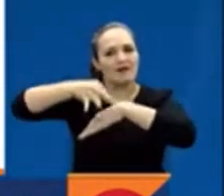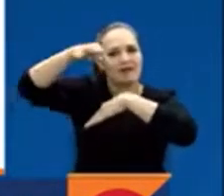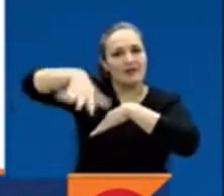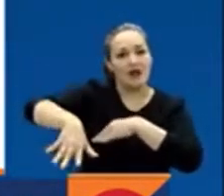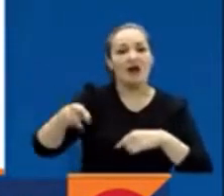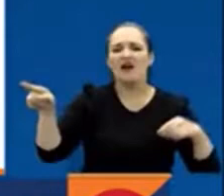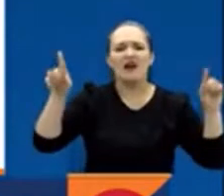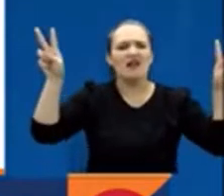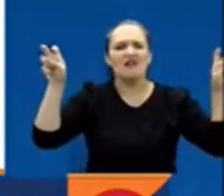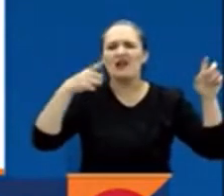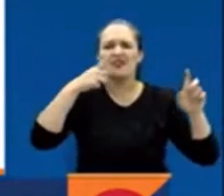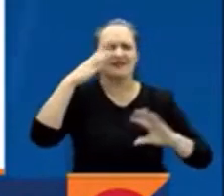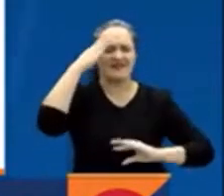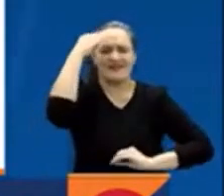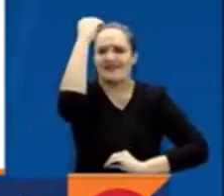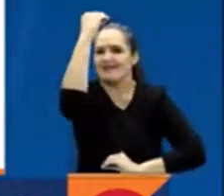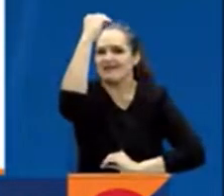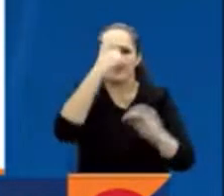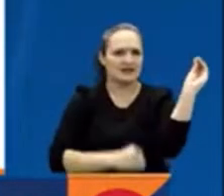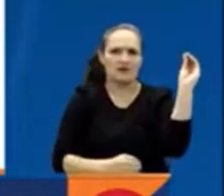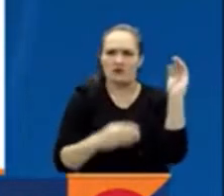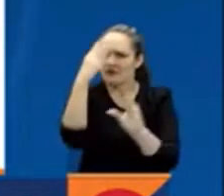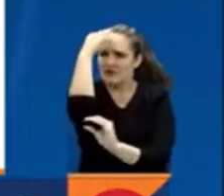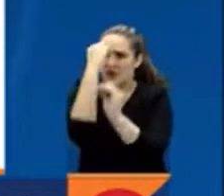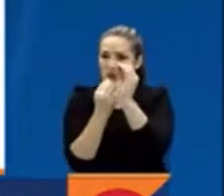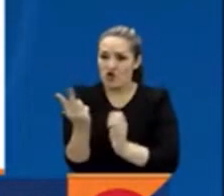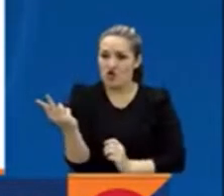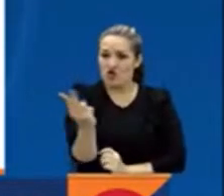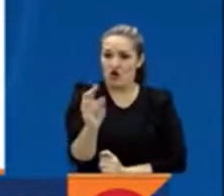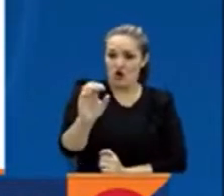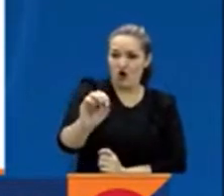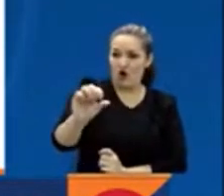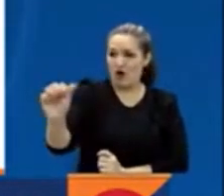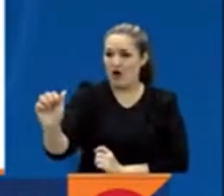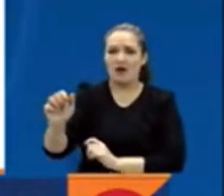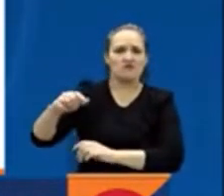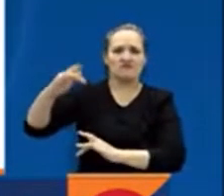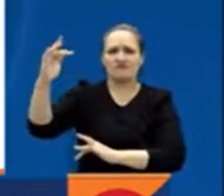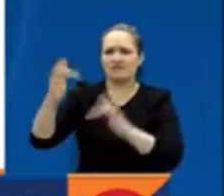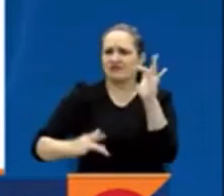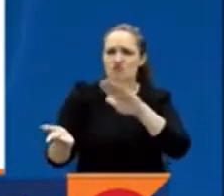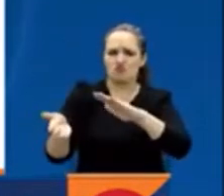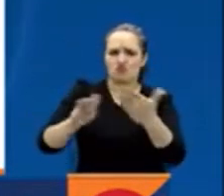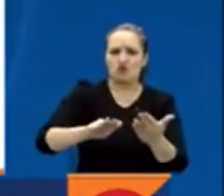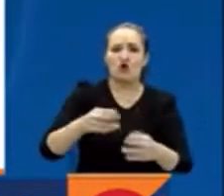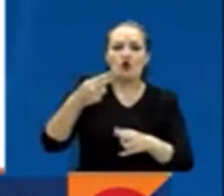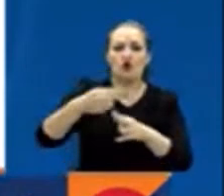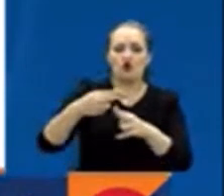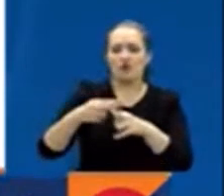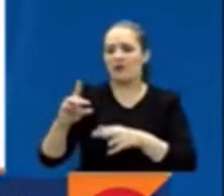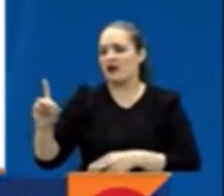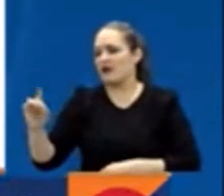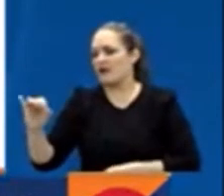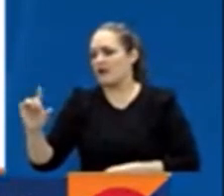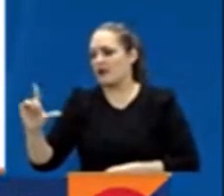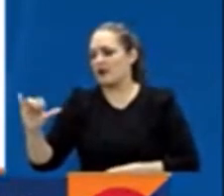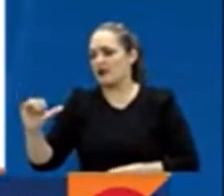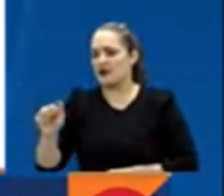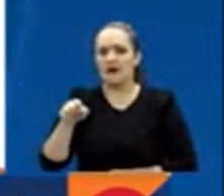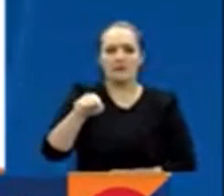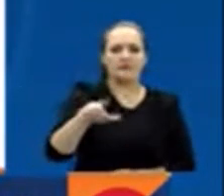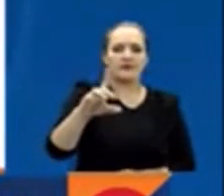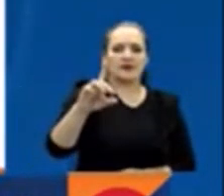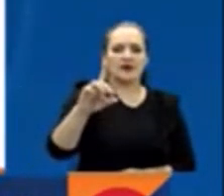abro comillas, rechazo con vehemencia el asesinato de los periodistas Dilia Contreras y Leiner Montero en